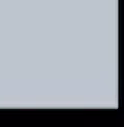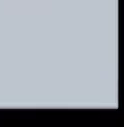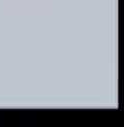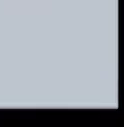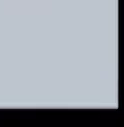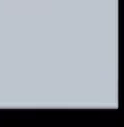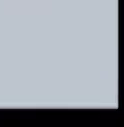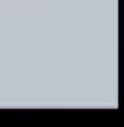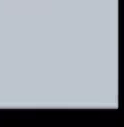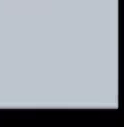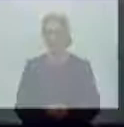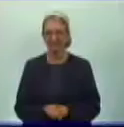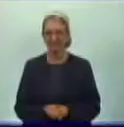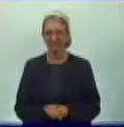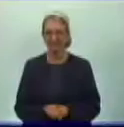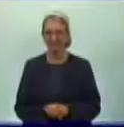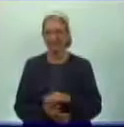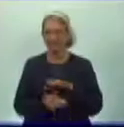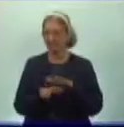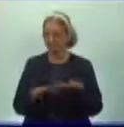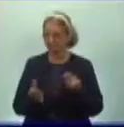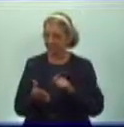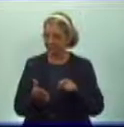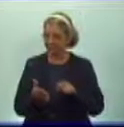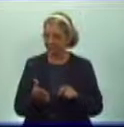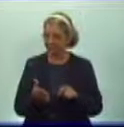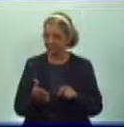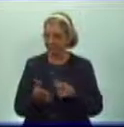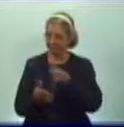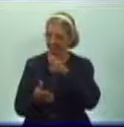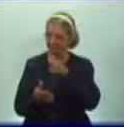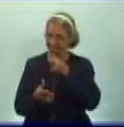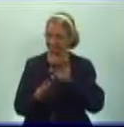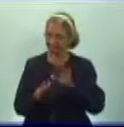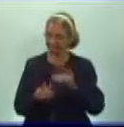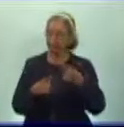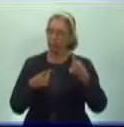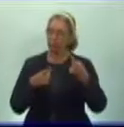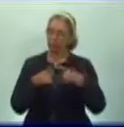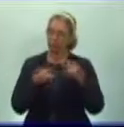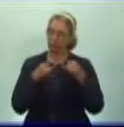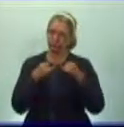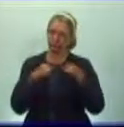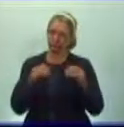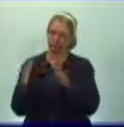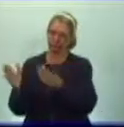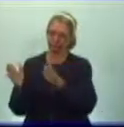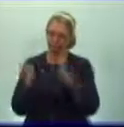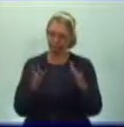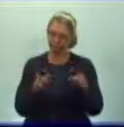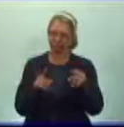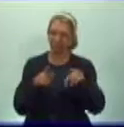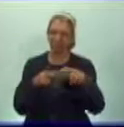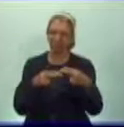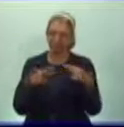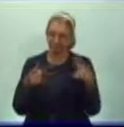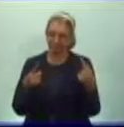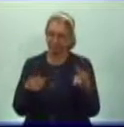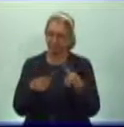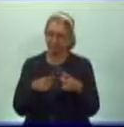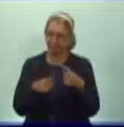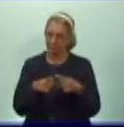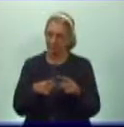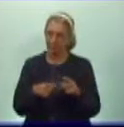Ya la pudieron copiar, pues ahora les voy a orientar otra actividad con estas palabras. Van